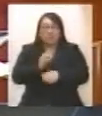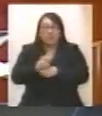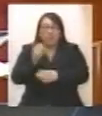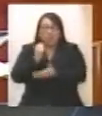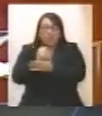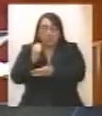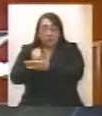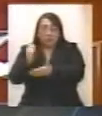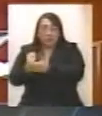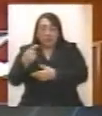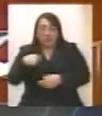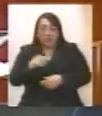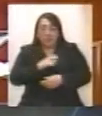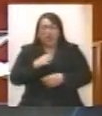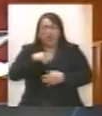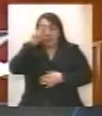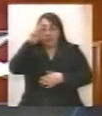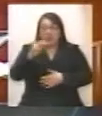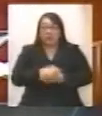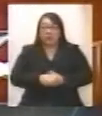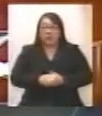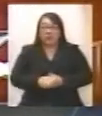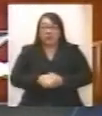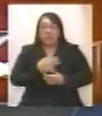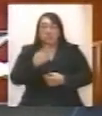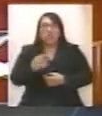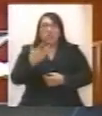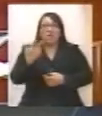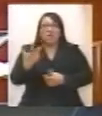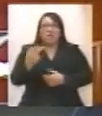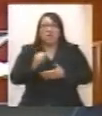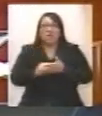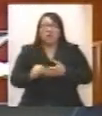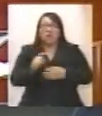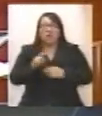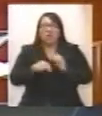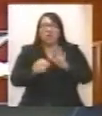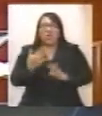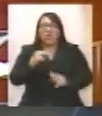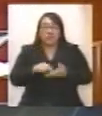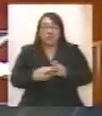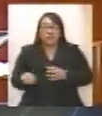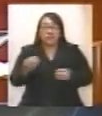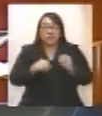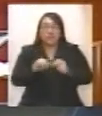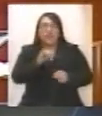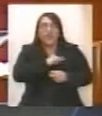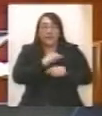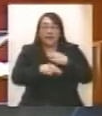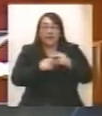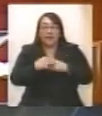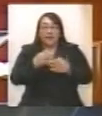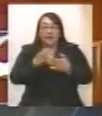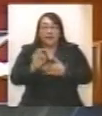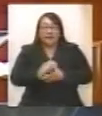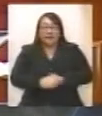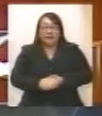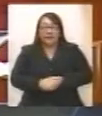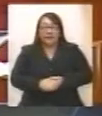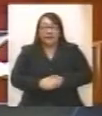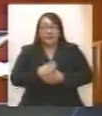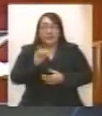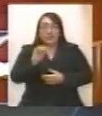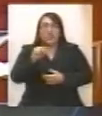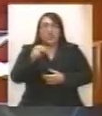patentes. En el segundo trimestre del 2015 se implementará el Instituto Nacional de Calidad,